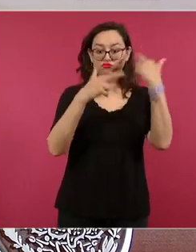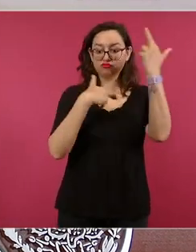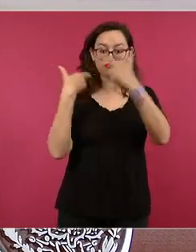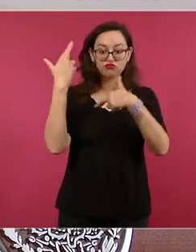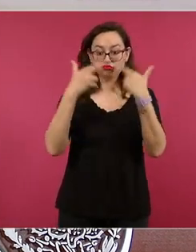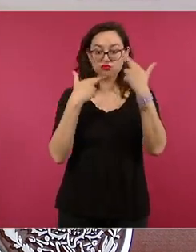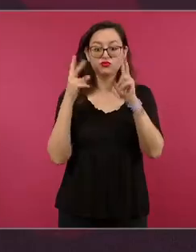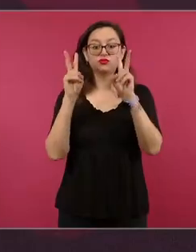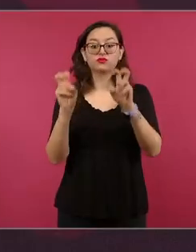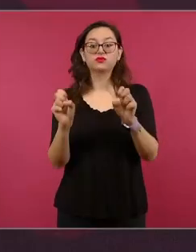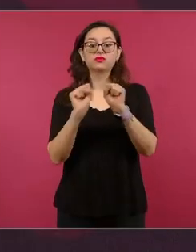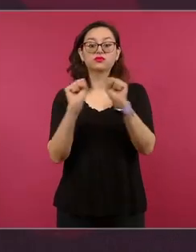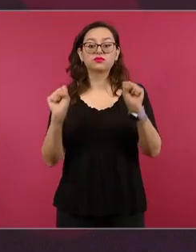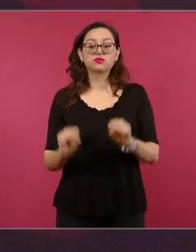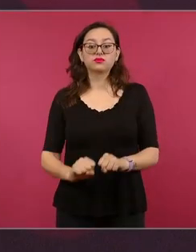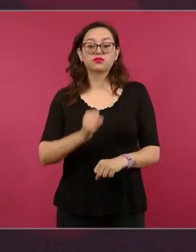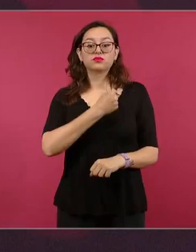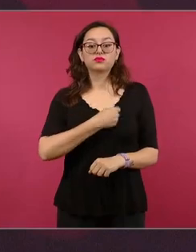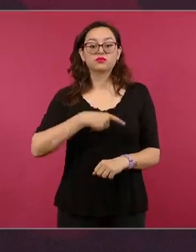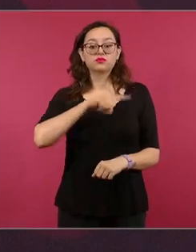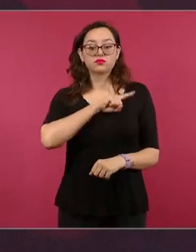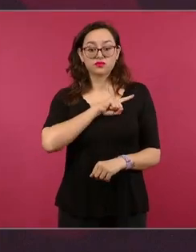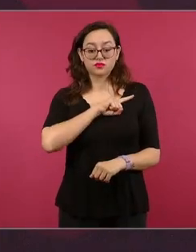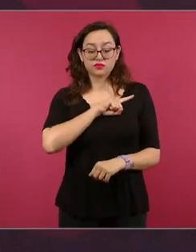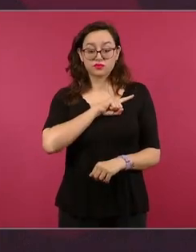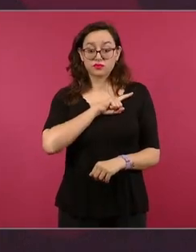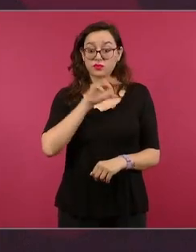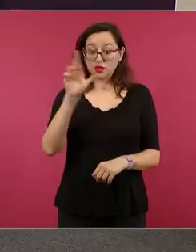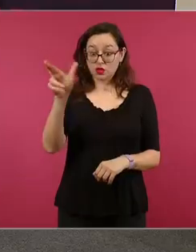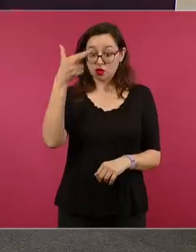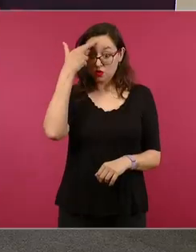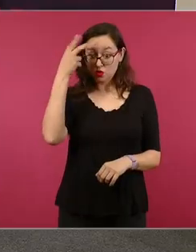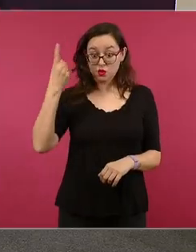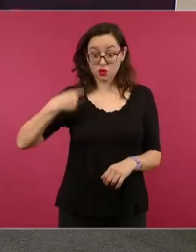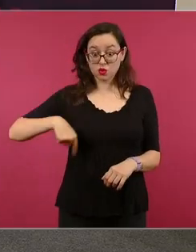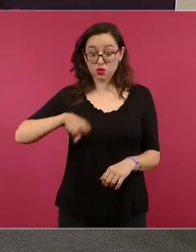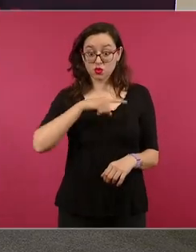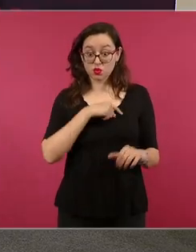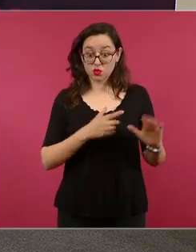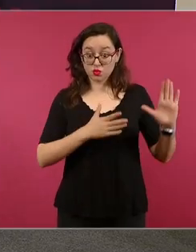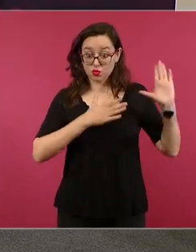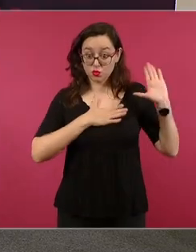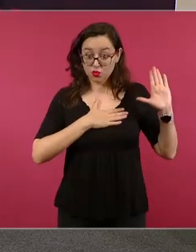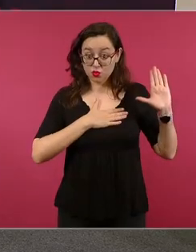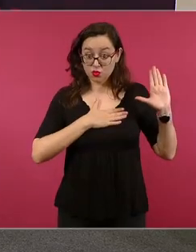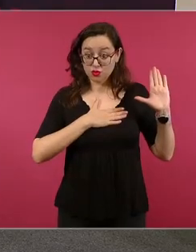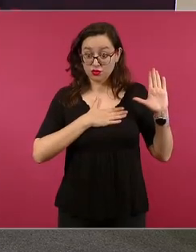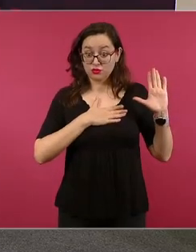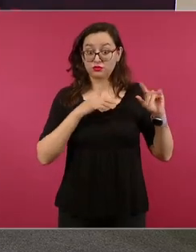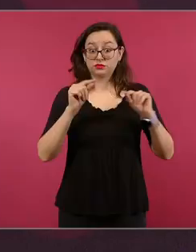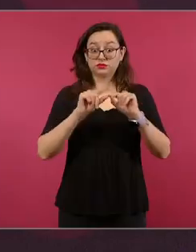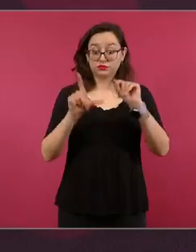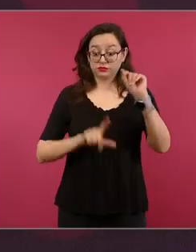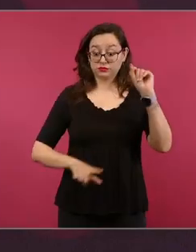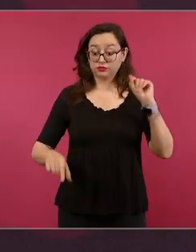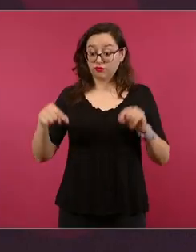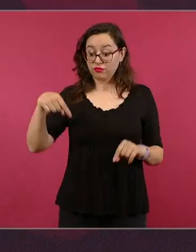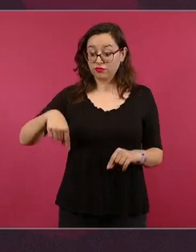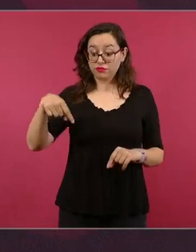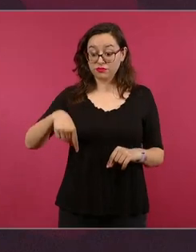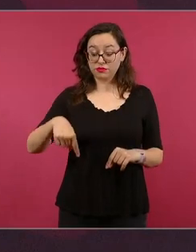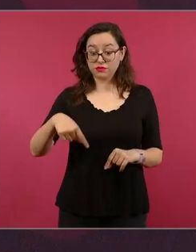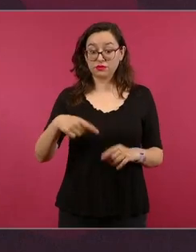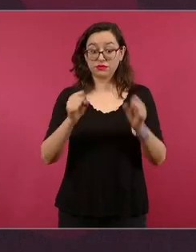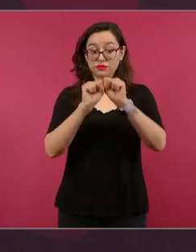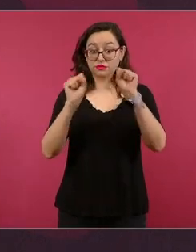Acuérdense de que tenemos el compromiso de dejar el mejor sistema de salud pública del